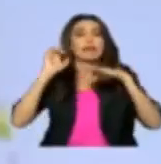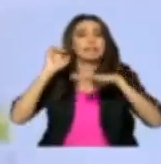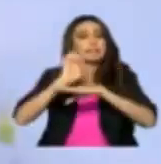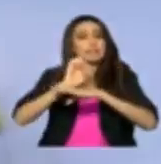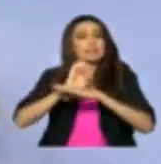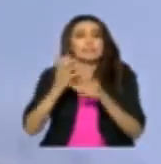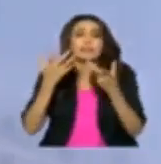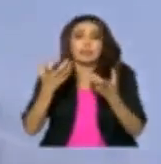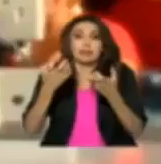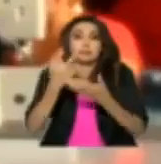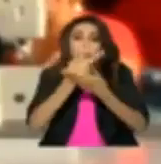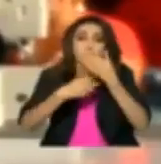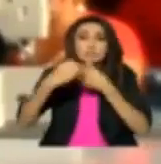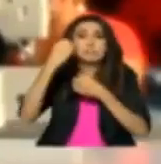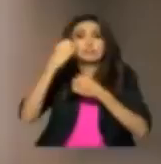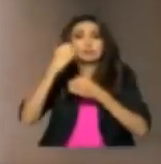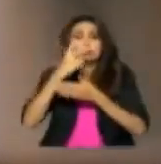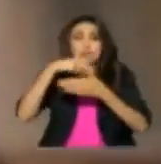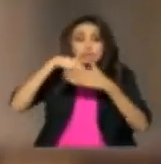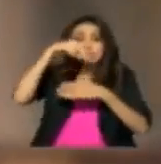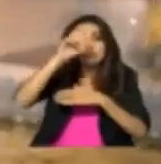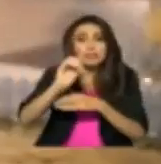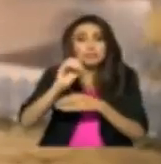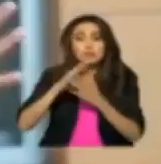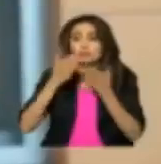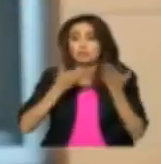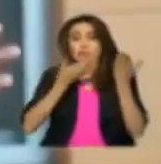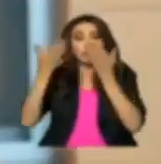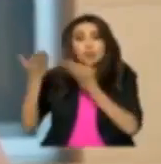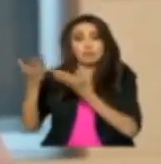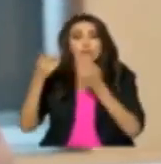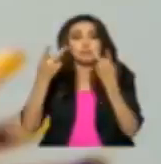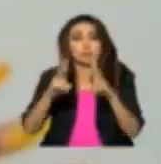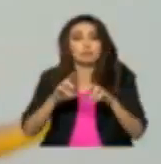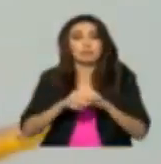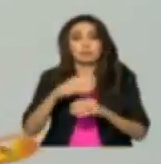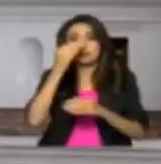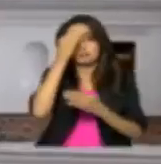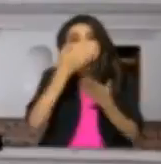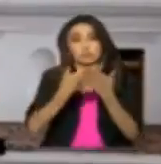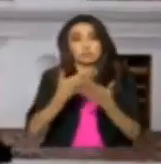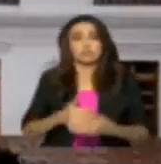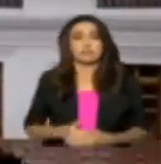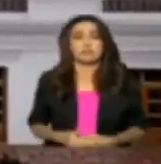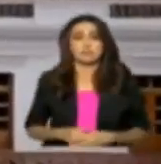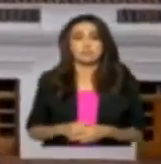que merecen nuestros hijos, nuestros nietos y los hijos de ellos. Muchas gracias.